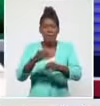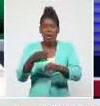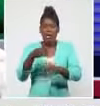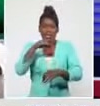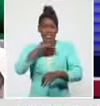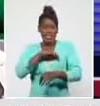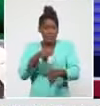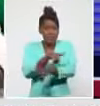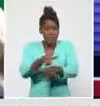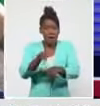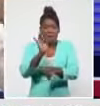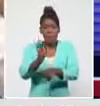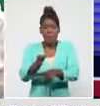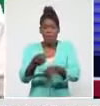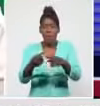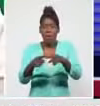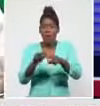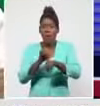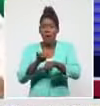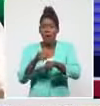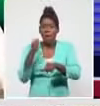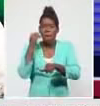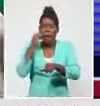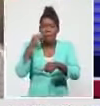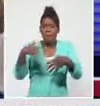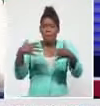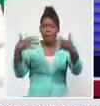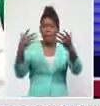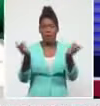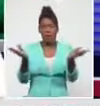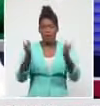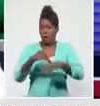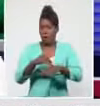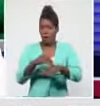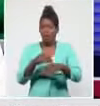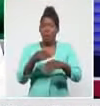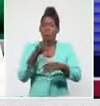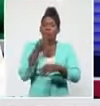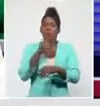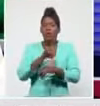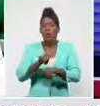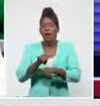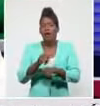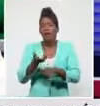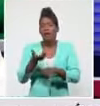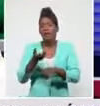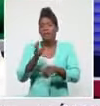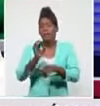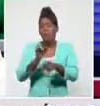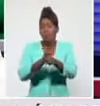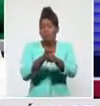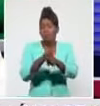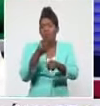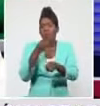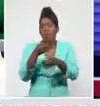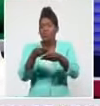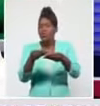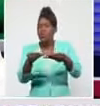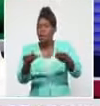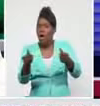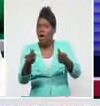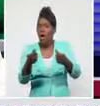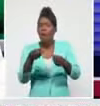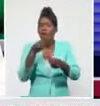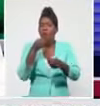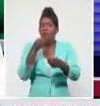mutaciones, que es una cepa o más virulenta o menos virulenta, pero demostrado como está, no,